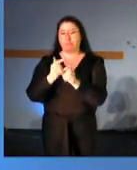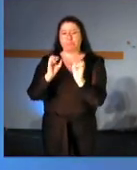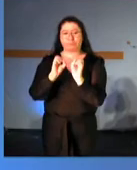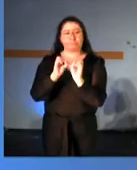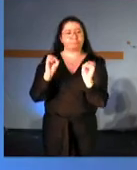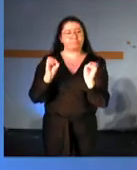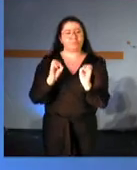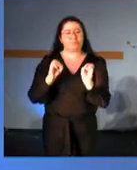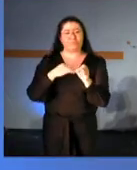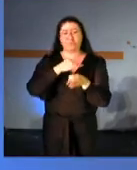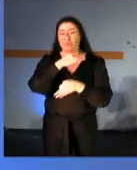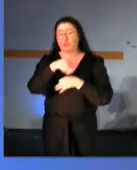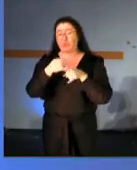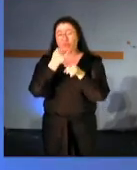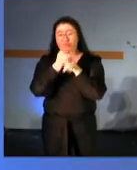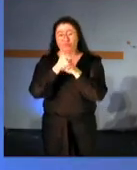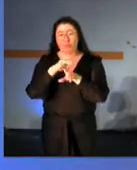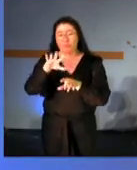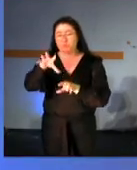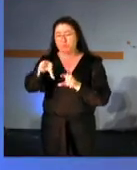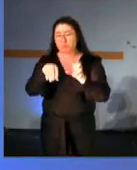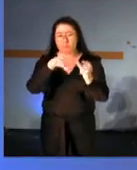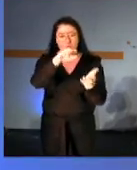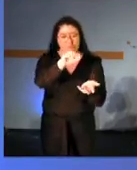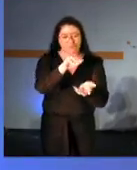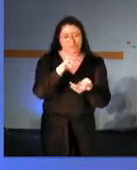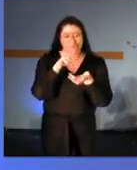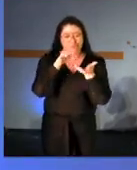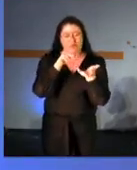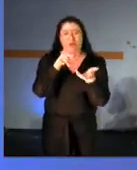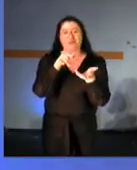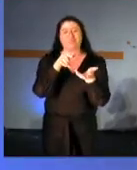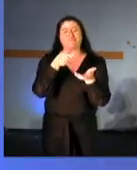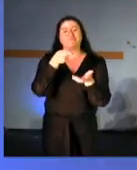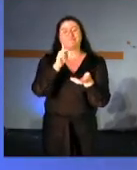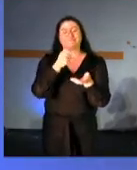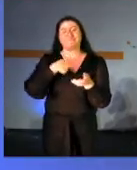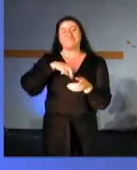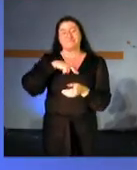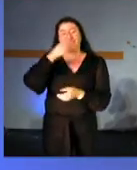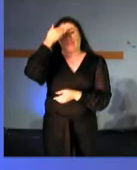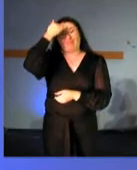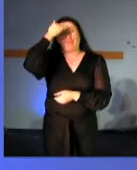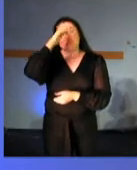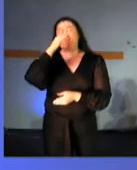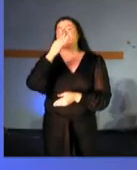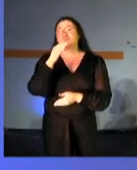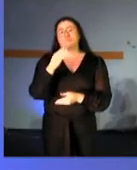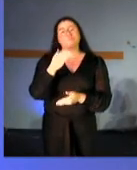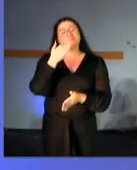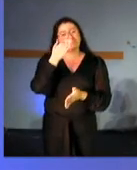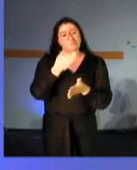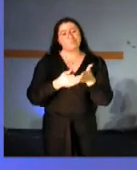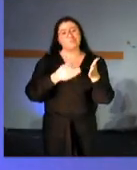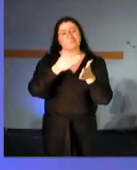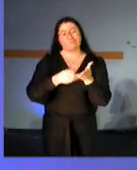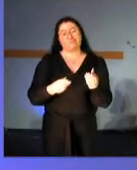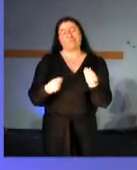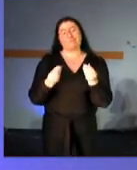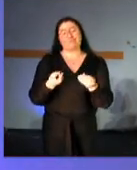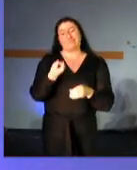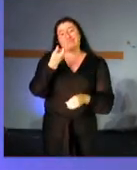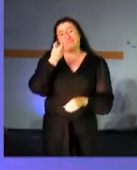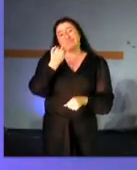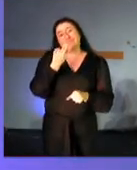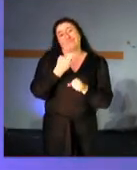y sabemos que no es todo. Creemos que falta todavía mucho y esos son los desafíos.